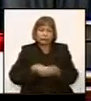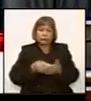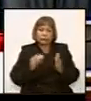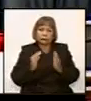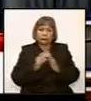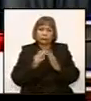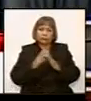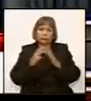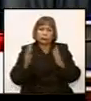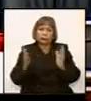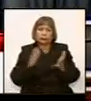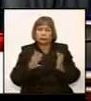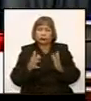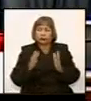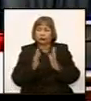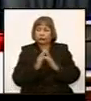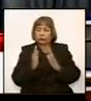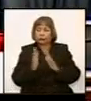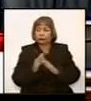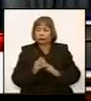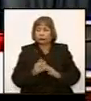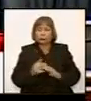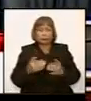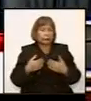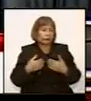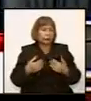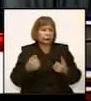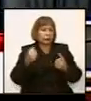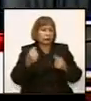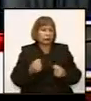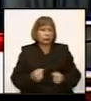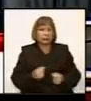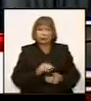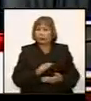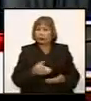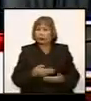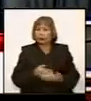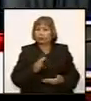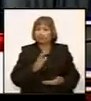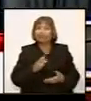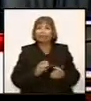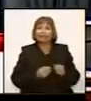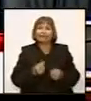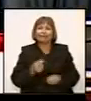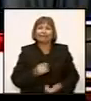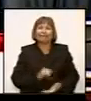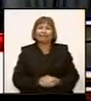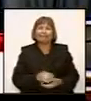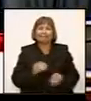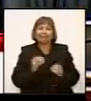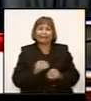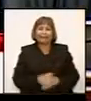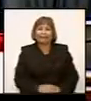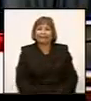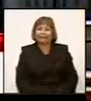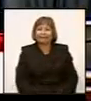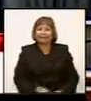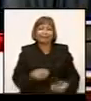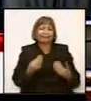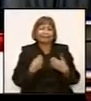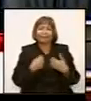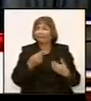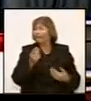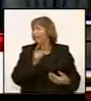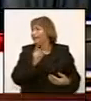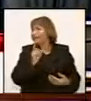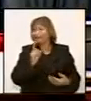pequeña, grande o mediana vivienda, porque tiene todo el derecho, porque es su dinero, y al final ve que no solamente